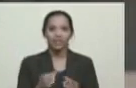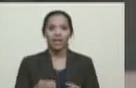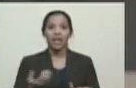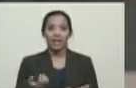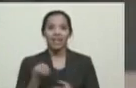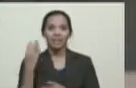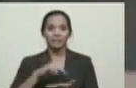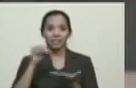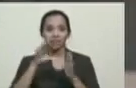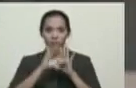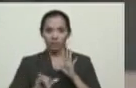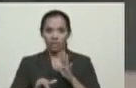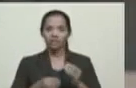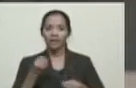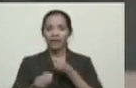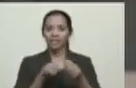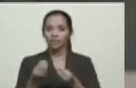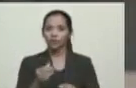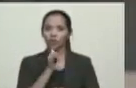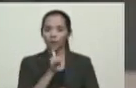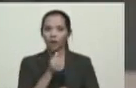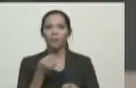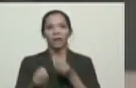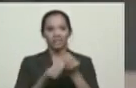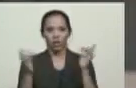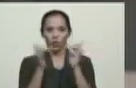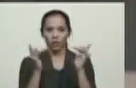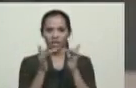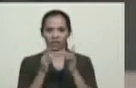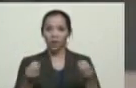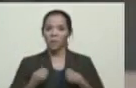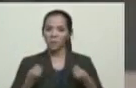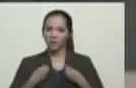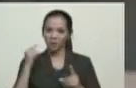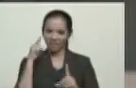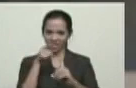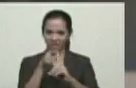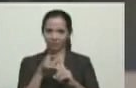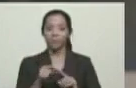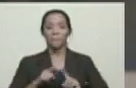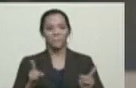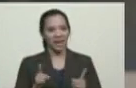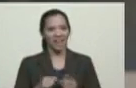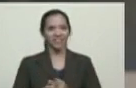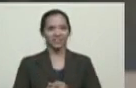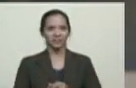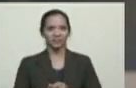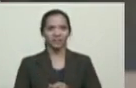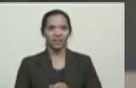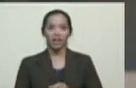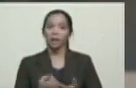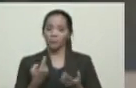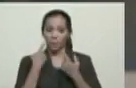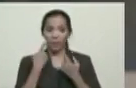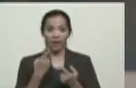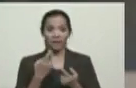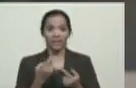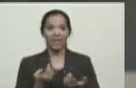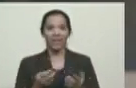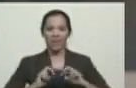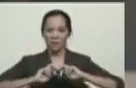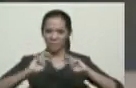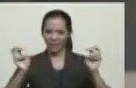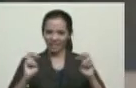vayan generando las informaciones vamos a estar estableciendo contacto en vivo y en directo. Pero sin más preámbulos, vamos a entrar de una vez en